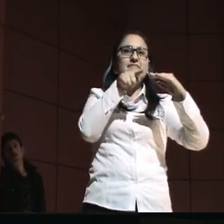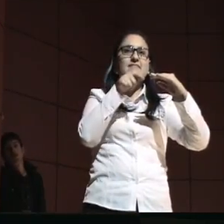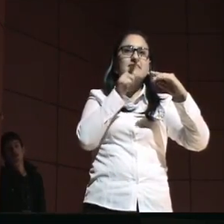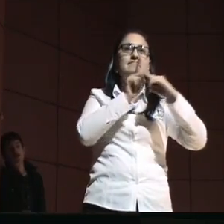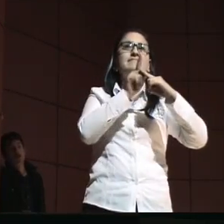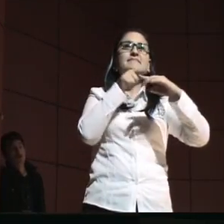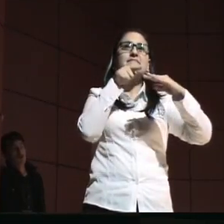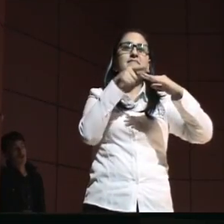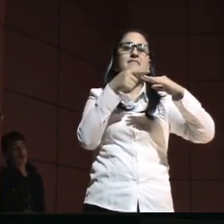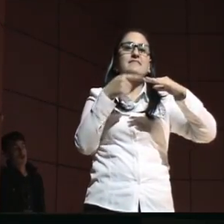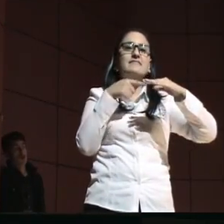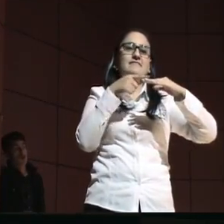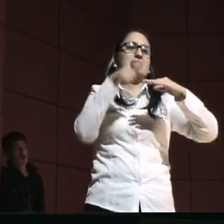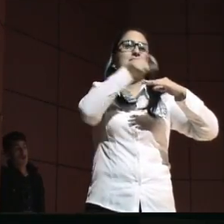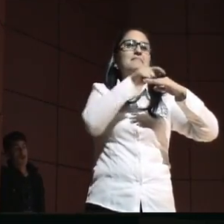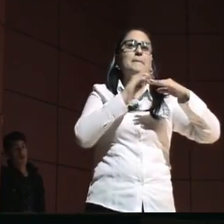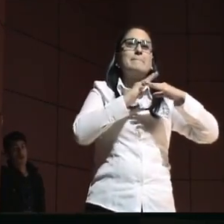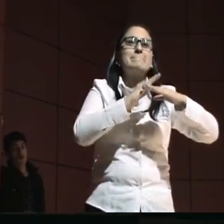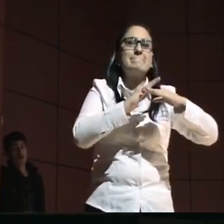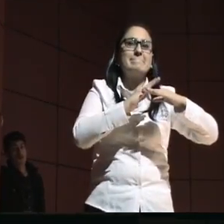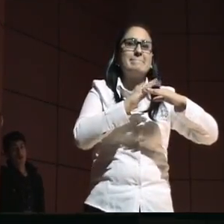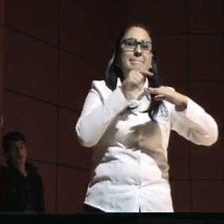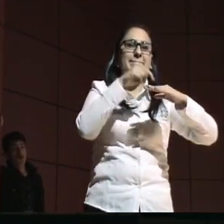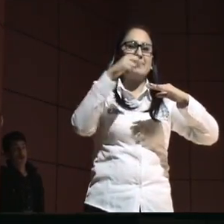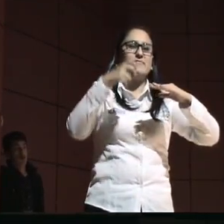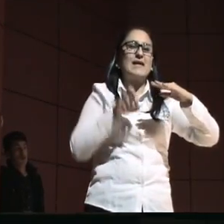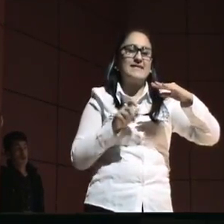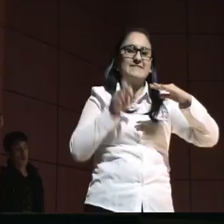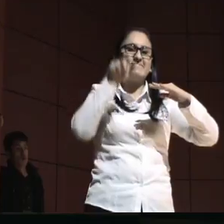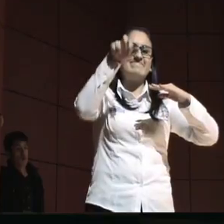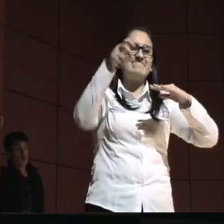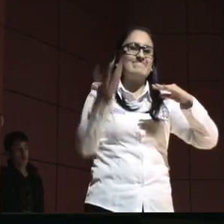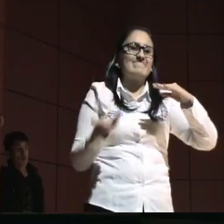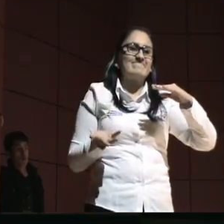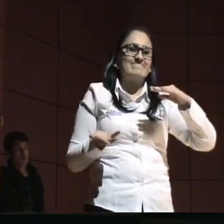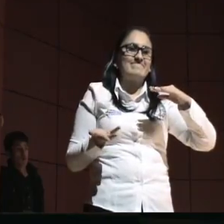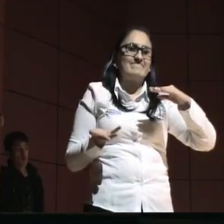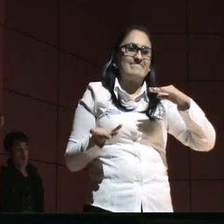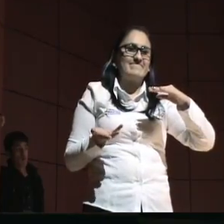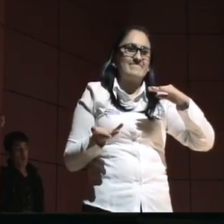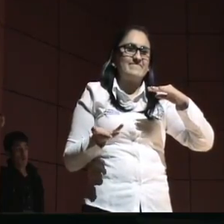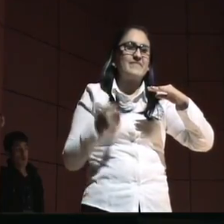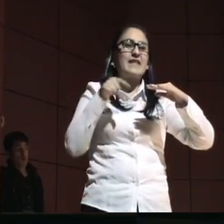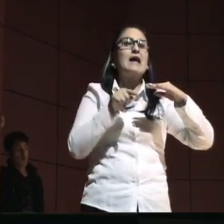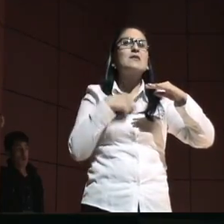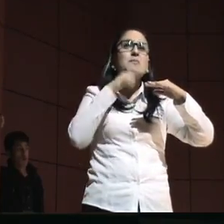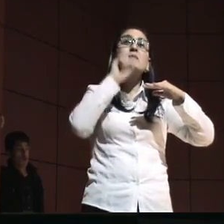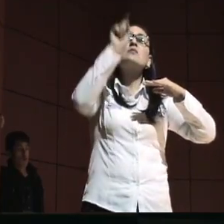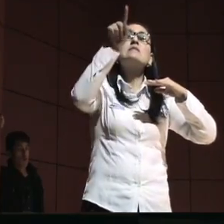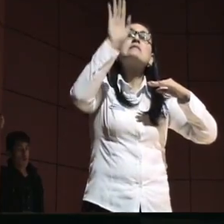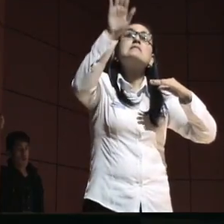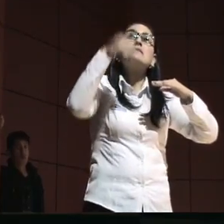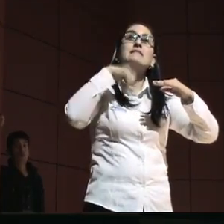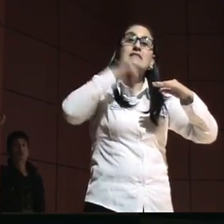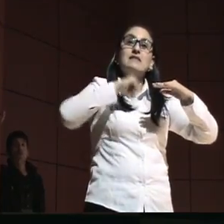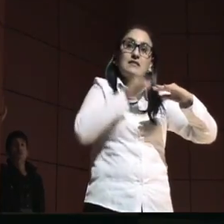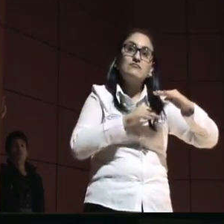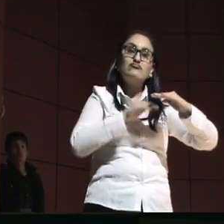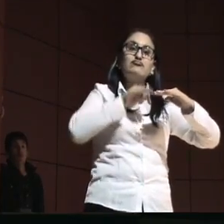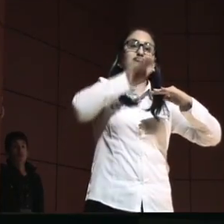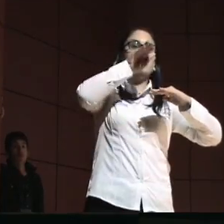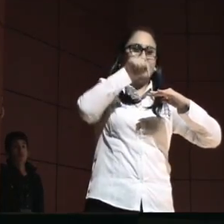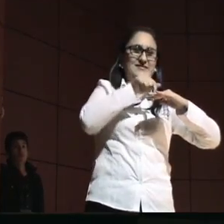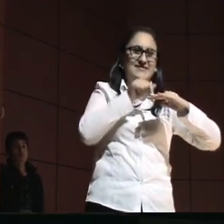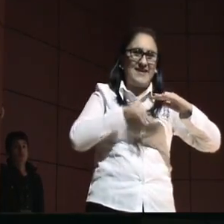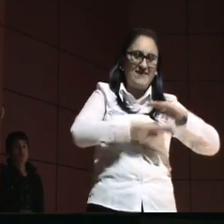nos encontramos fueron unas barreras llamadas escaleras. Al preguntar al señor conductor si tenía plataforma